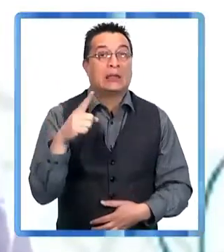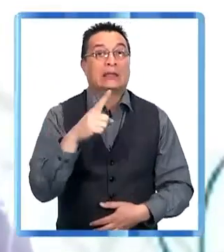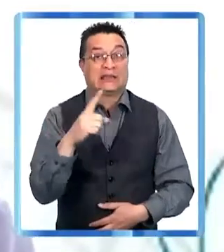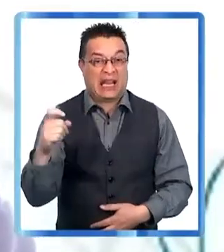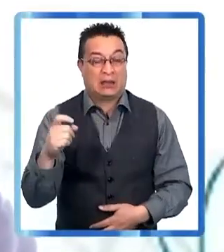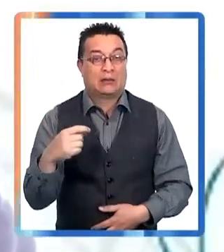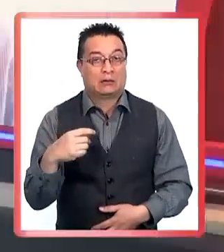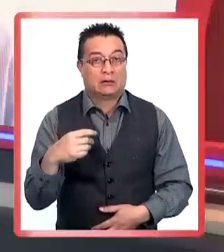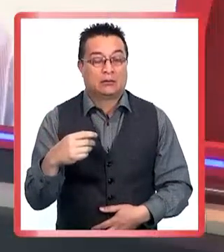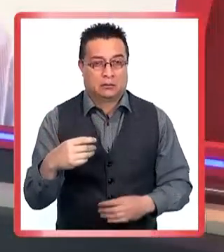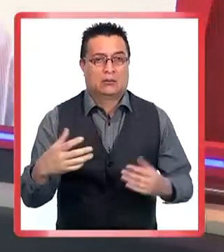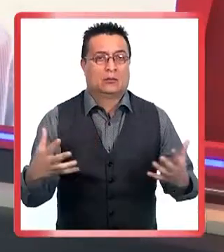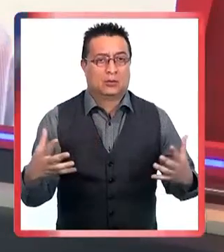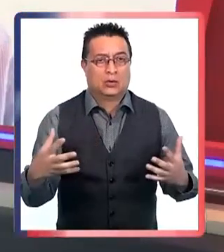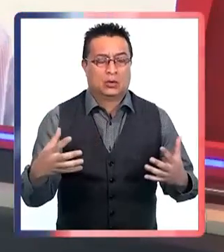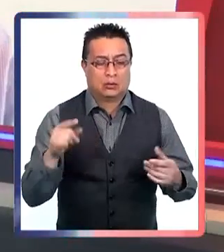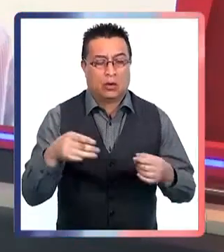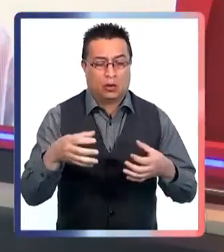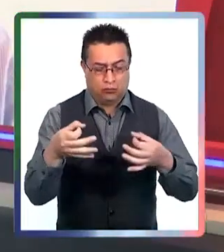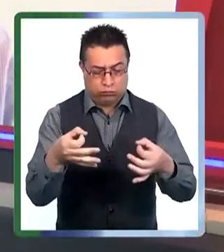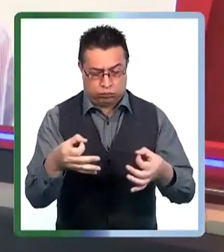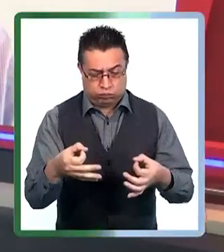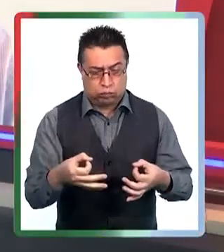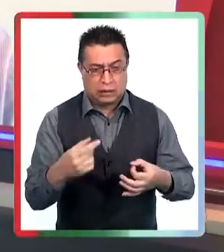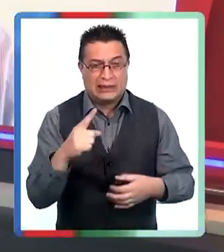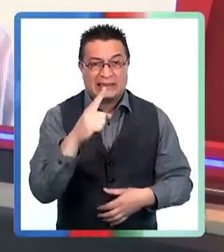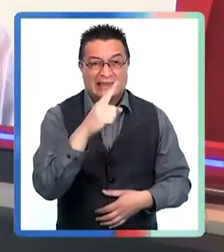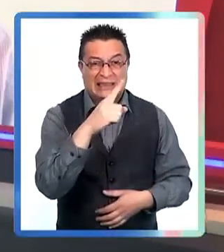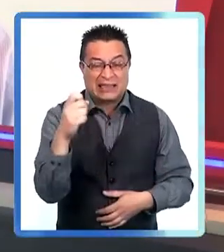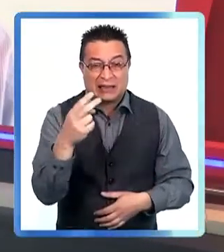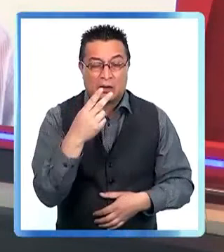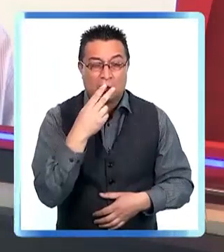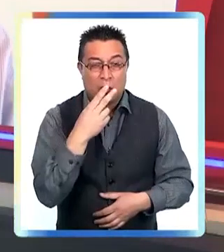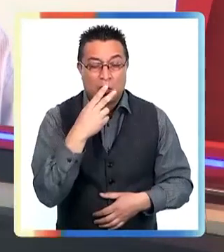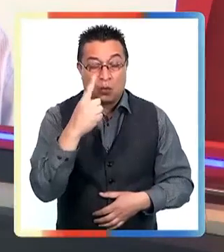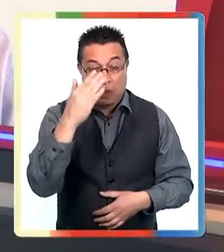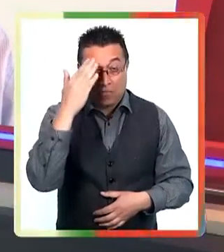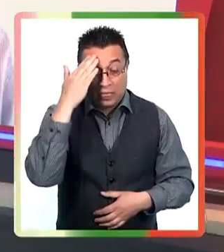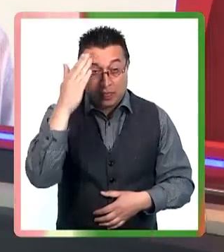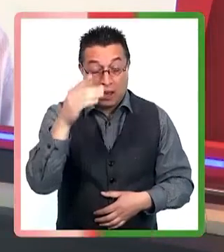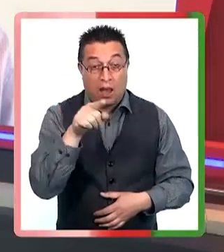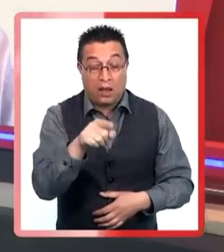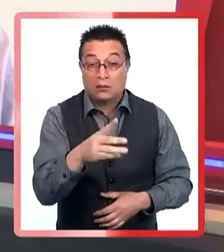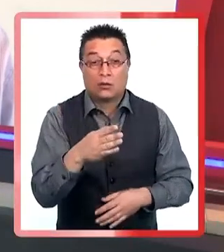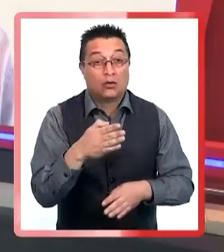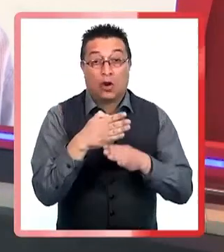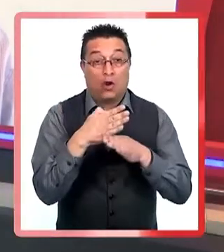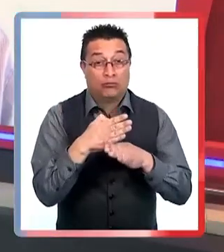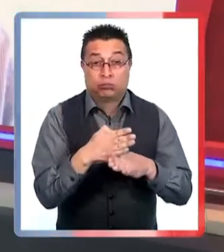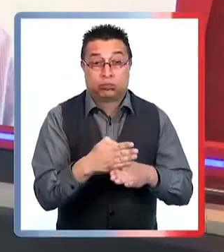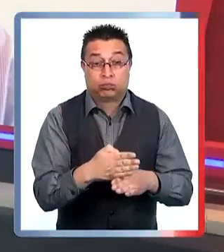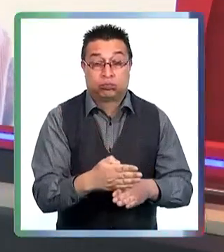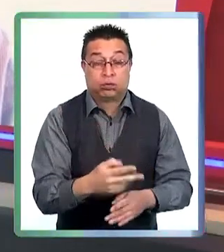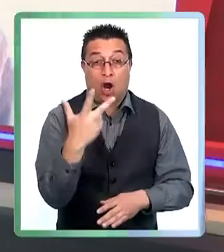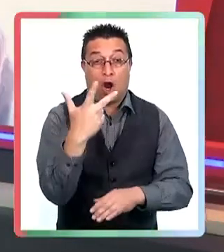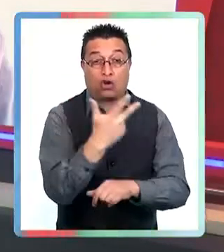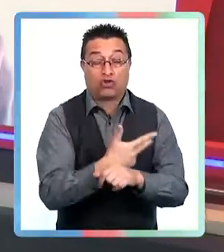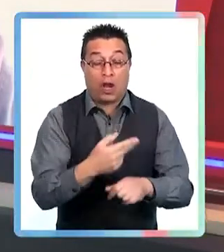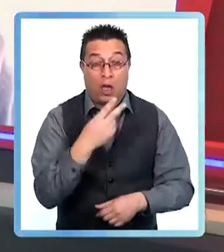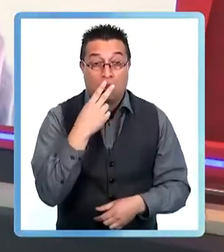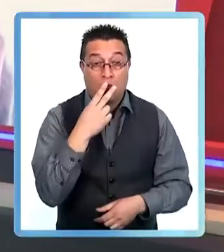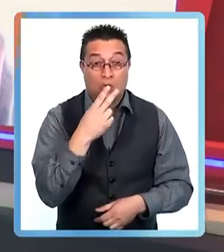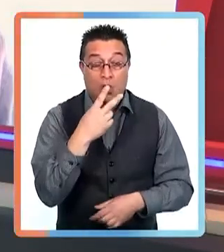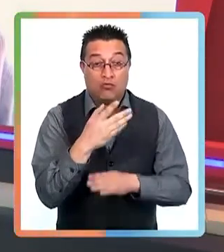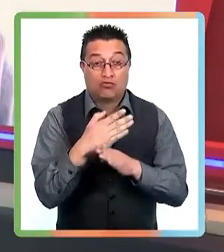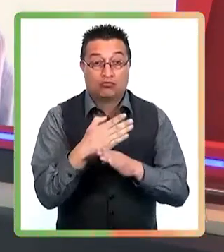fumaba 100. O sea, yo saqué la cuenta, ¿no es cierto? 100 cigarrillos diarios. Ese señor está permanentemente fumando 8